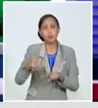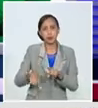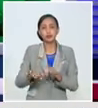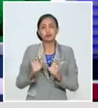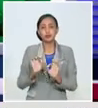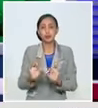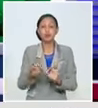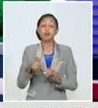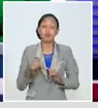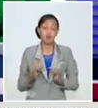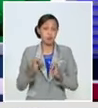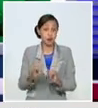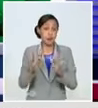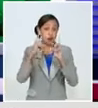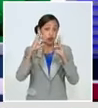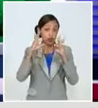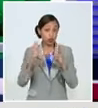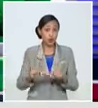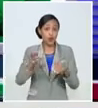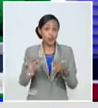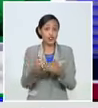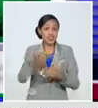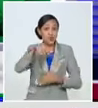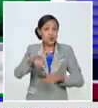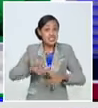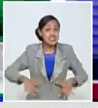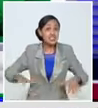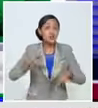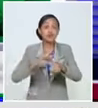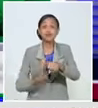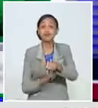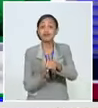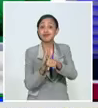del día de hoy. El comportamiento de la COVID